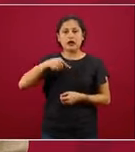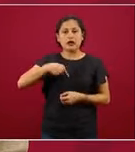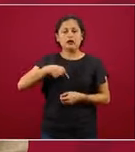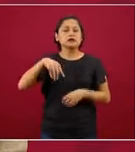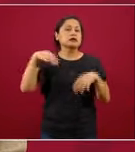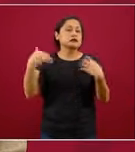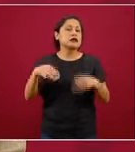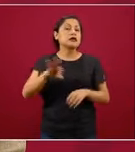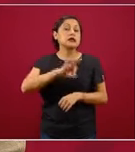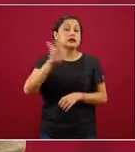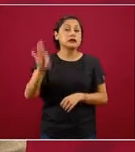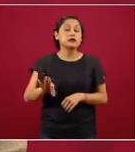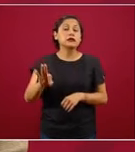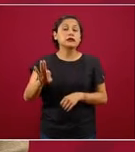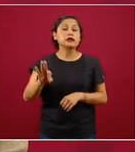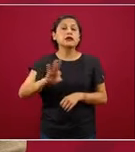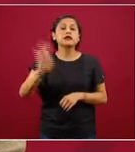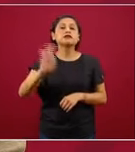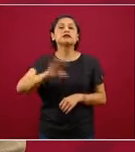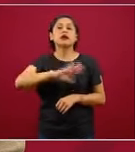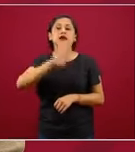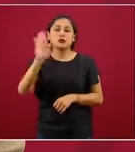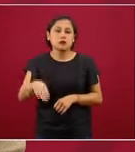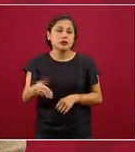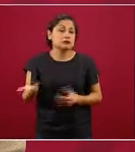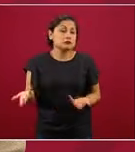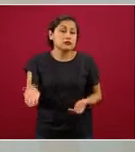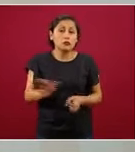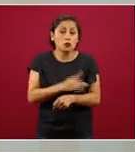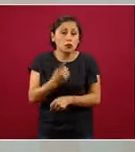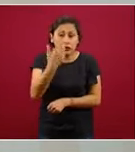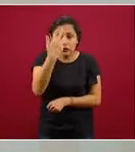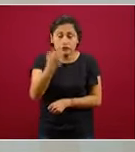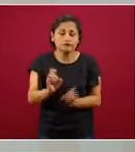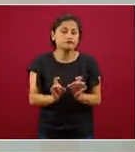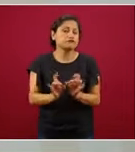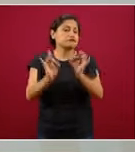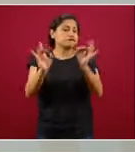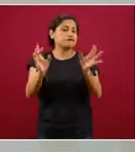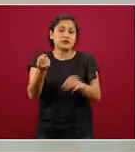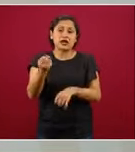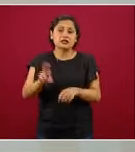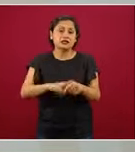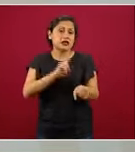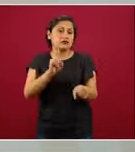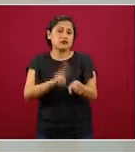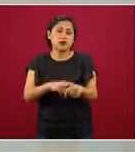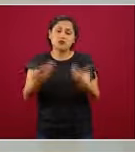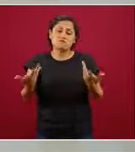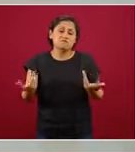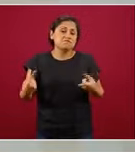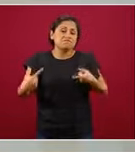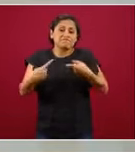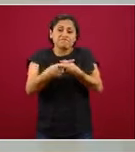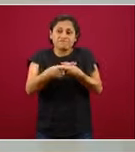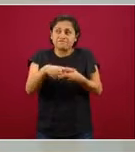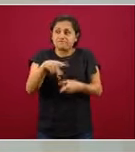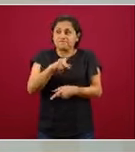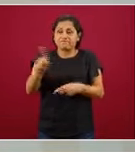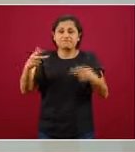muerte, una partícula biológica, un fenómeno natural que ha afectado a toda la especie humana. Por el otro